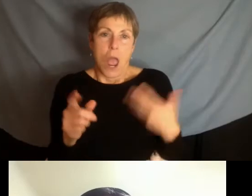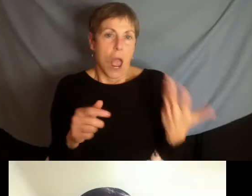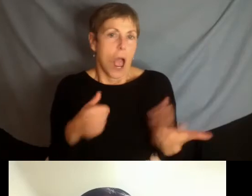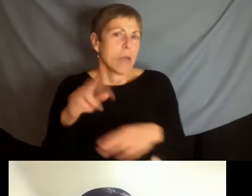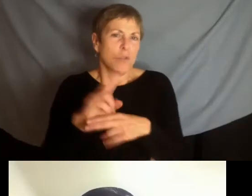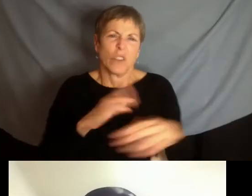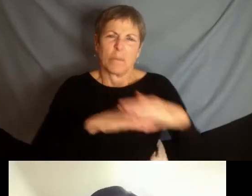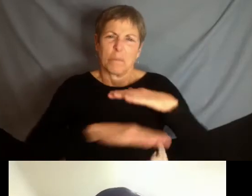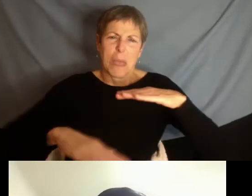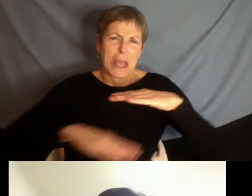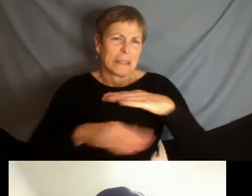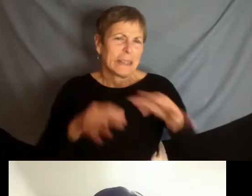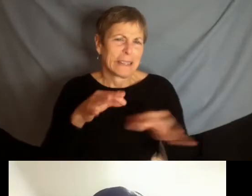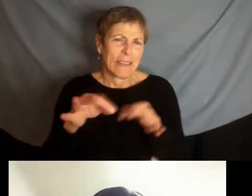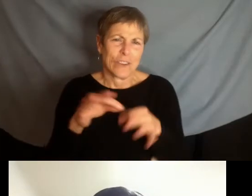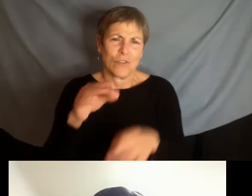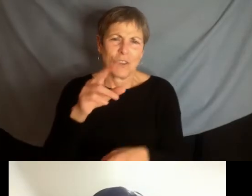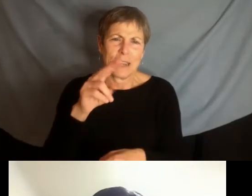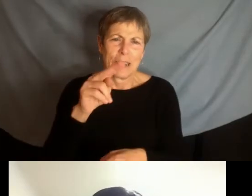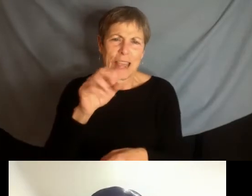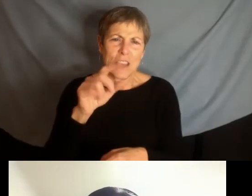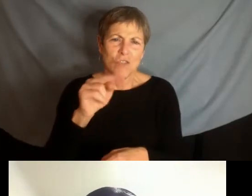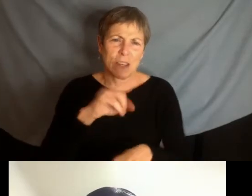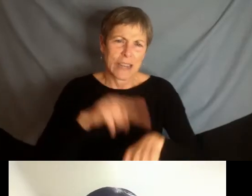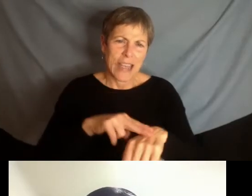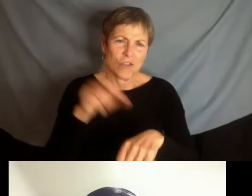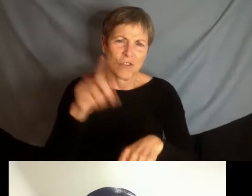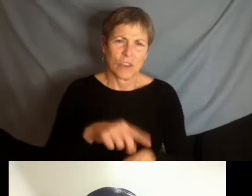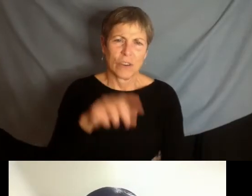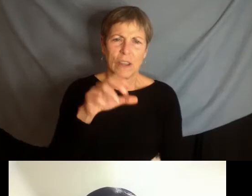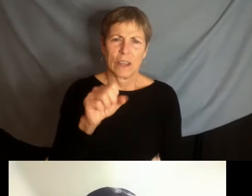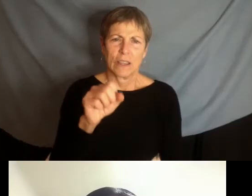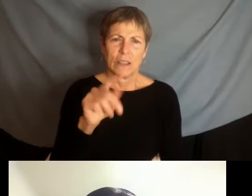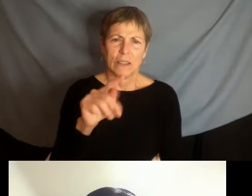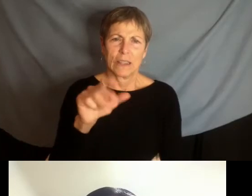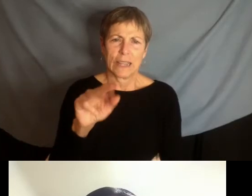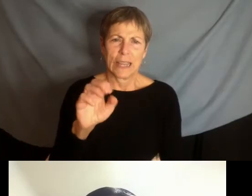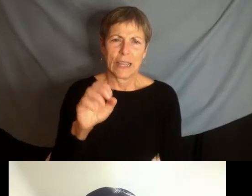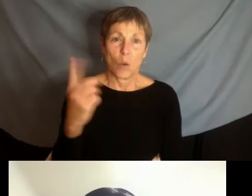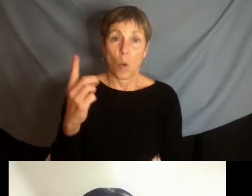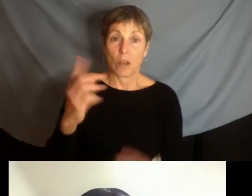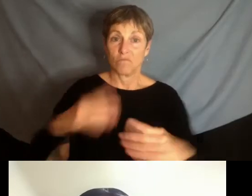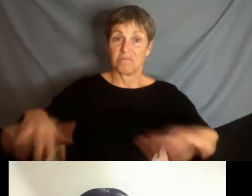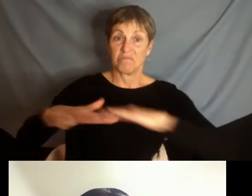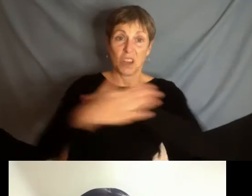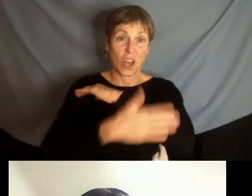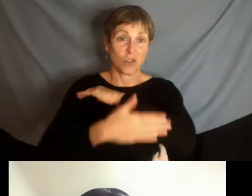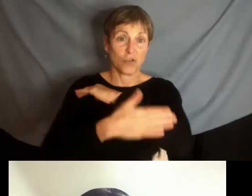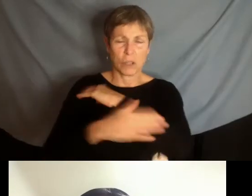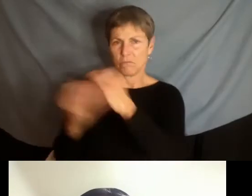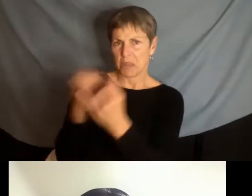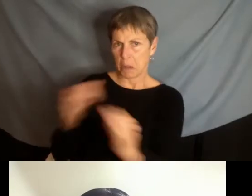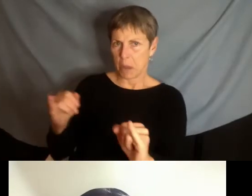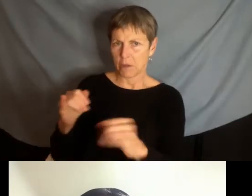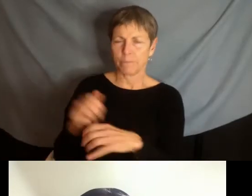Realmente estoy basando en la definición básica de lo que sería un Estado, que es la idea de territorio soberano, y en el